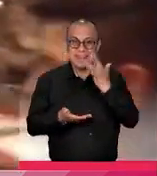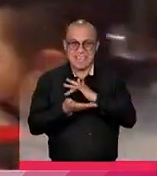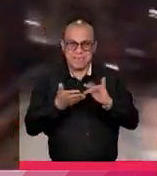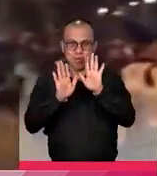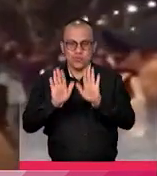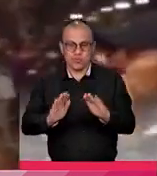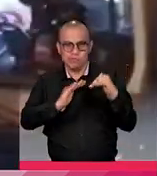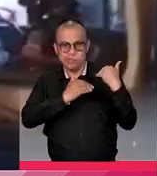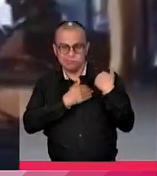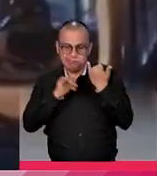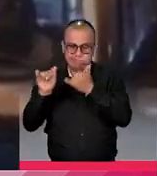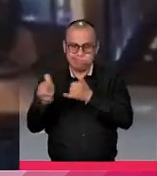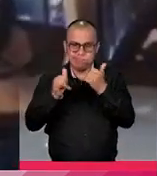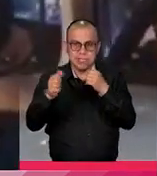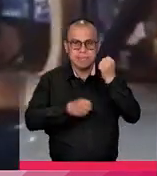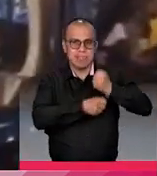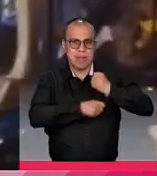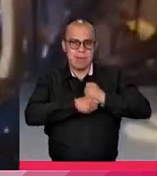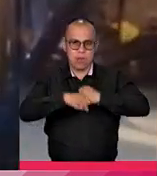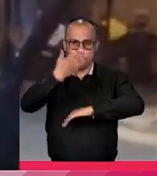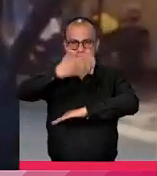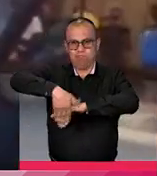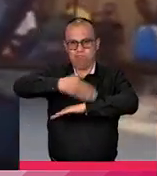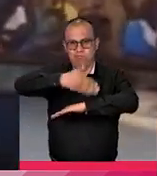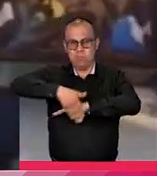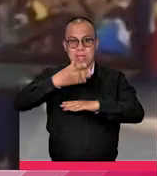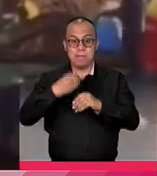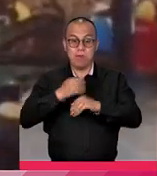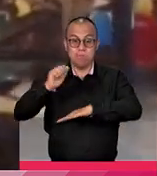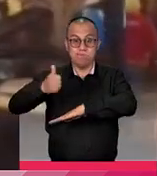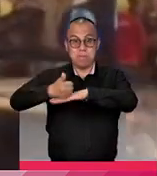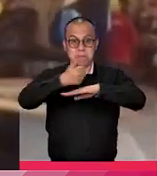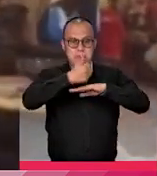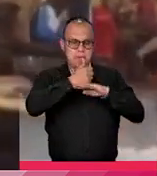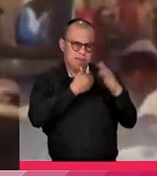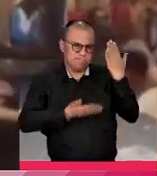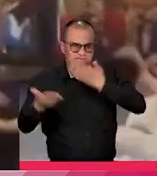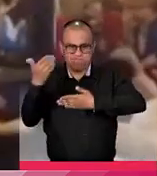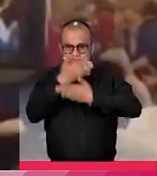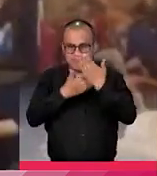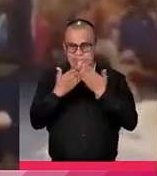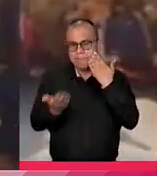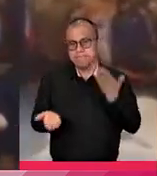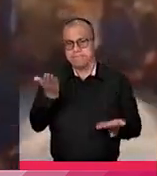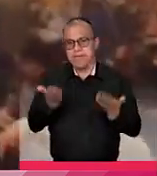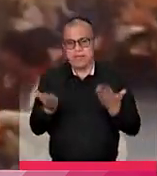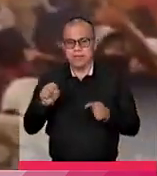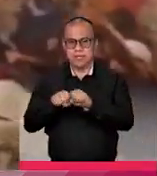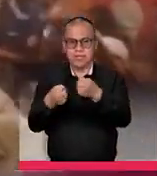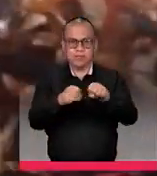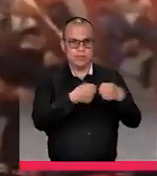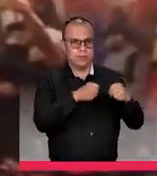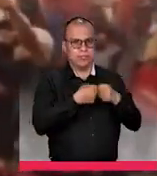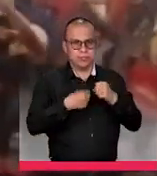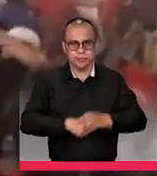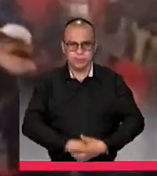sector, comenzó trabajos en las calles, mientras las autoridades evaluaban y hacían un balance de los daños.